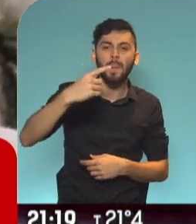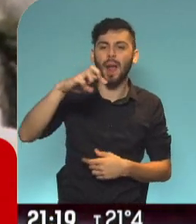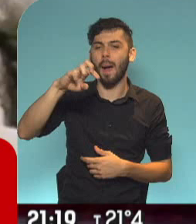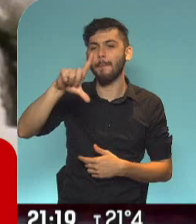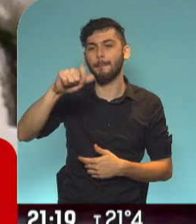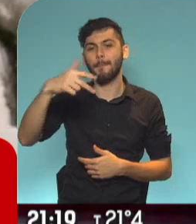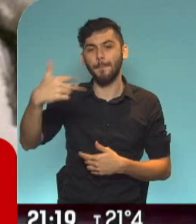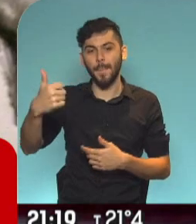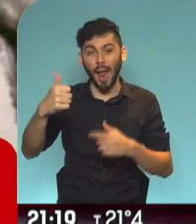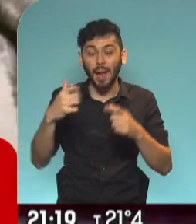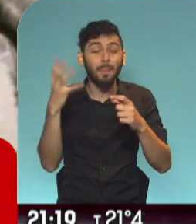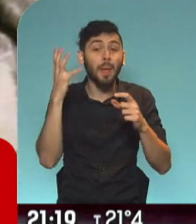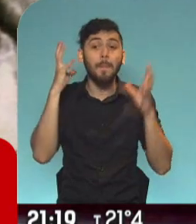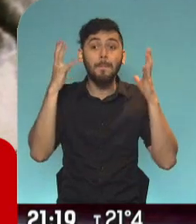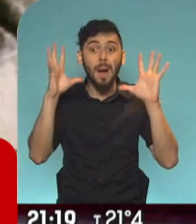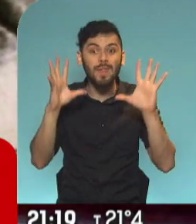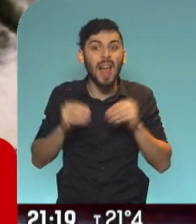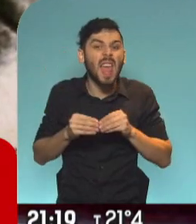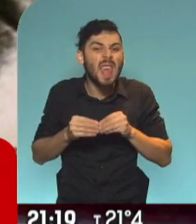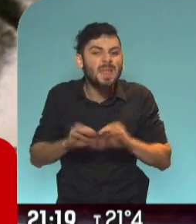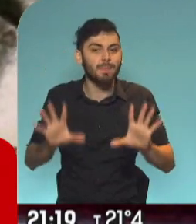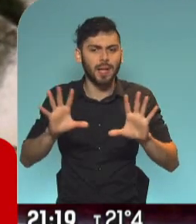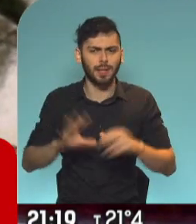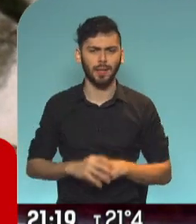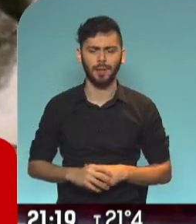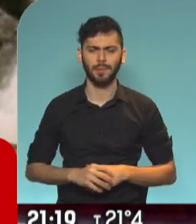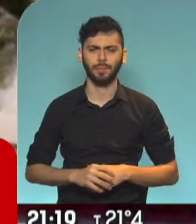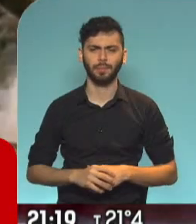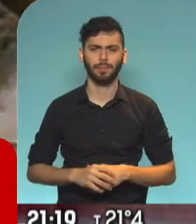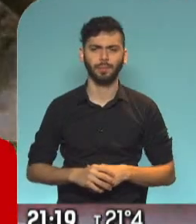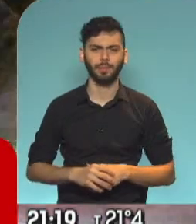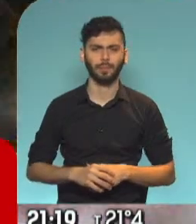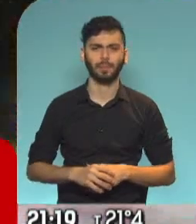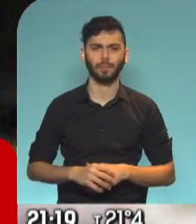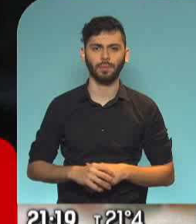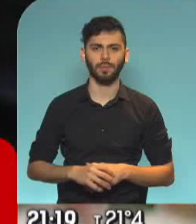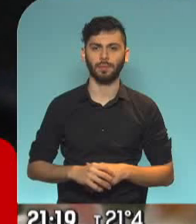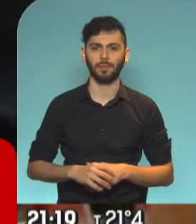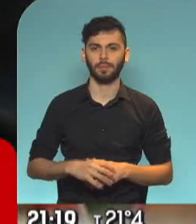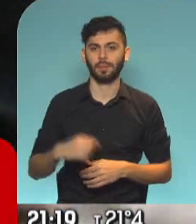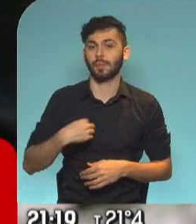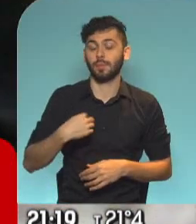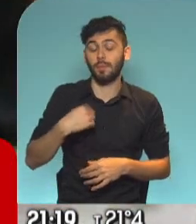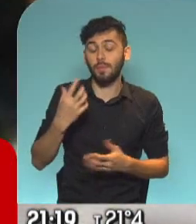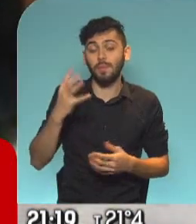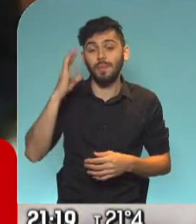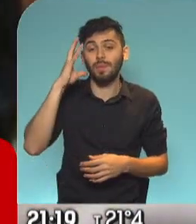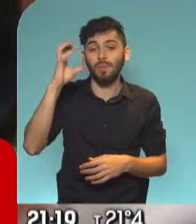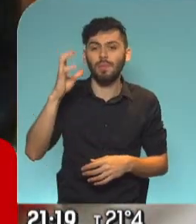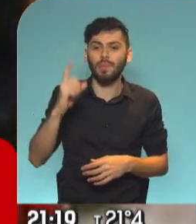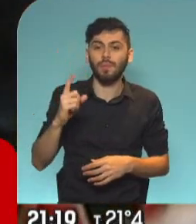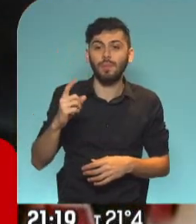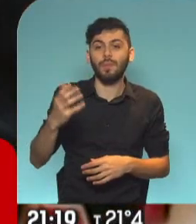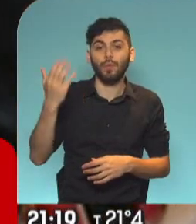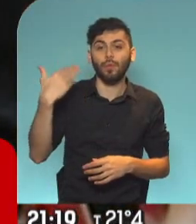Mafalda iniciaba sus aventuras. No puedo menos que recordar la época en que allá arriba, en